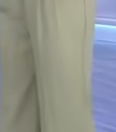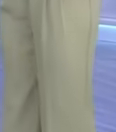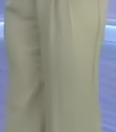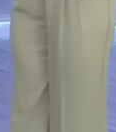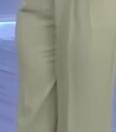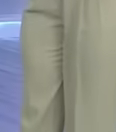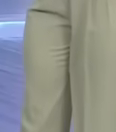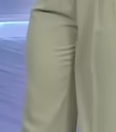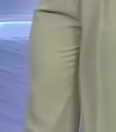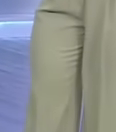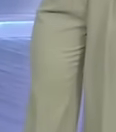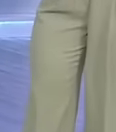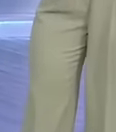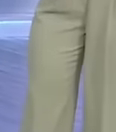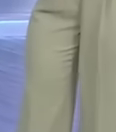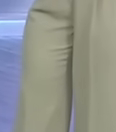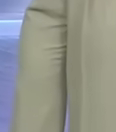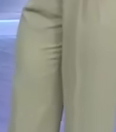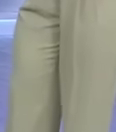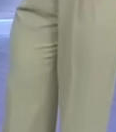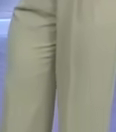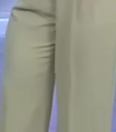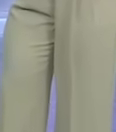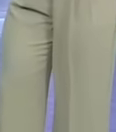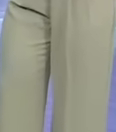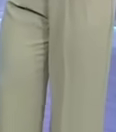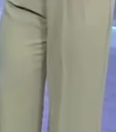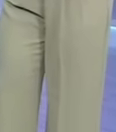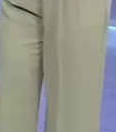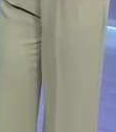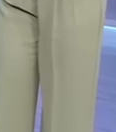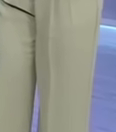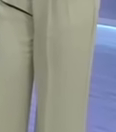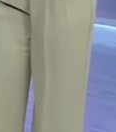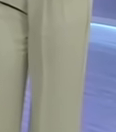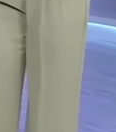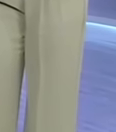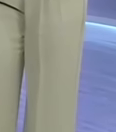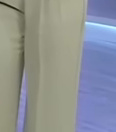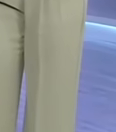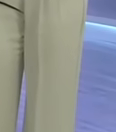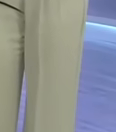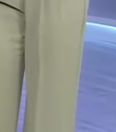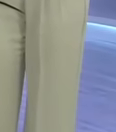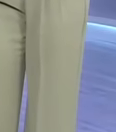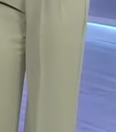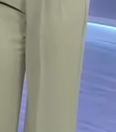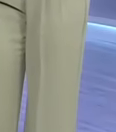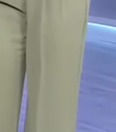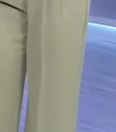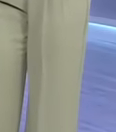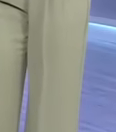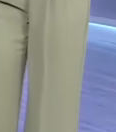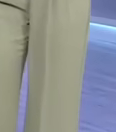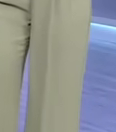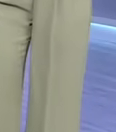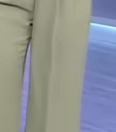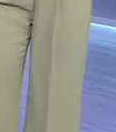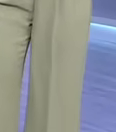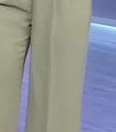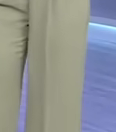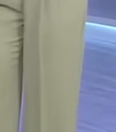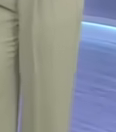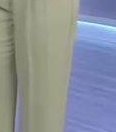Gilbert Ciudadela, El Cisne, también en la calle Francisco Segura, también tenemos en el sur calle B, en la